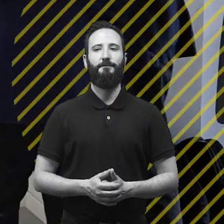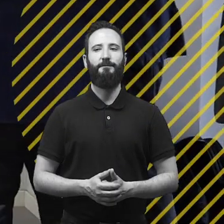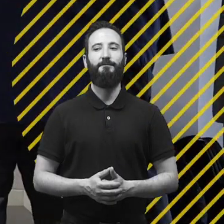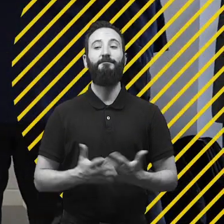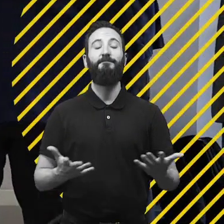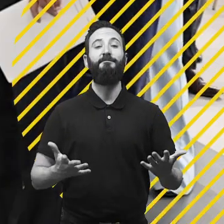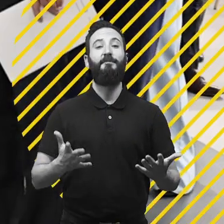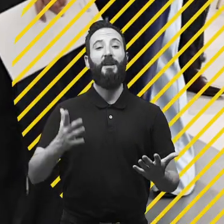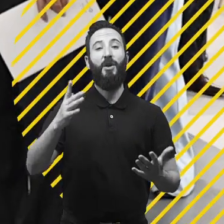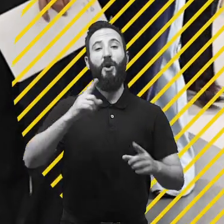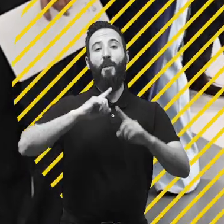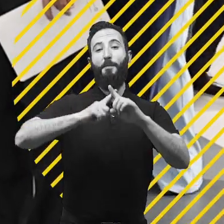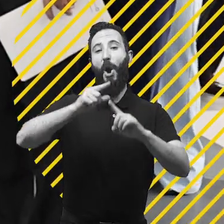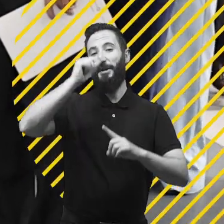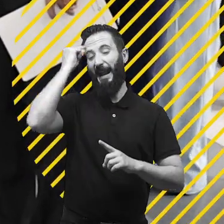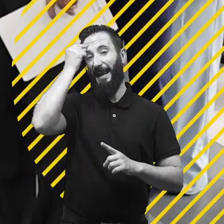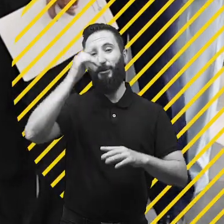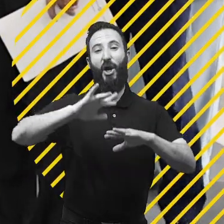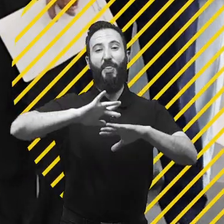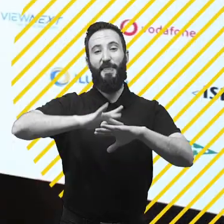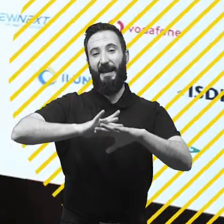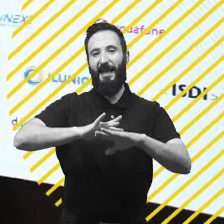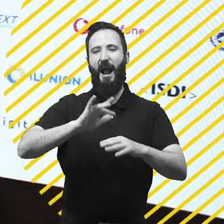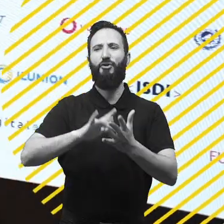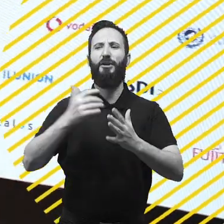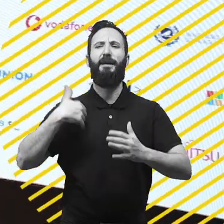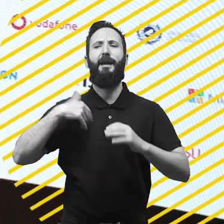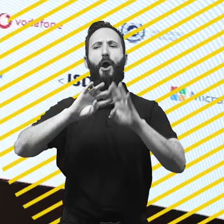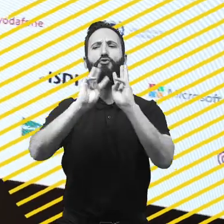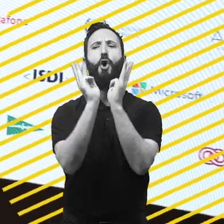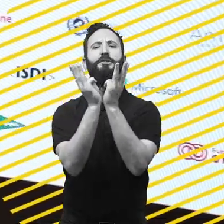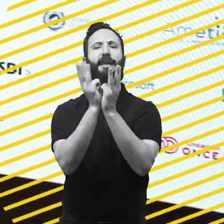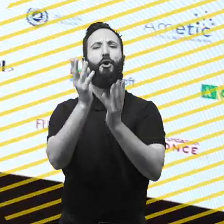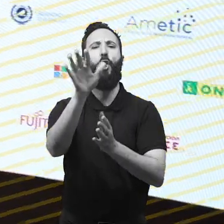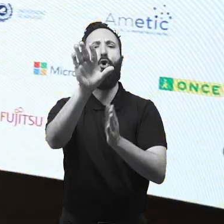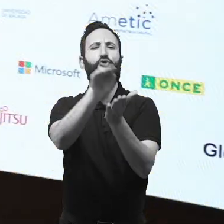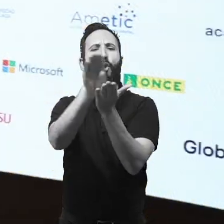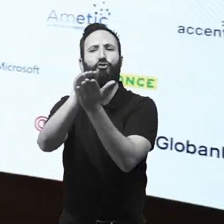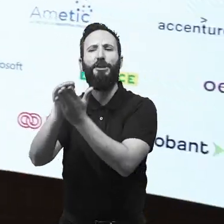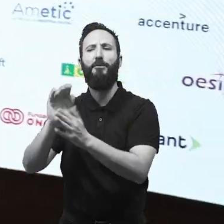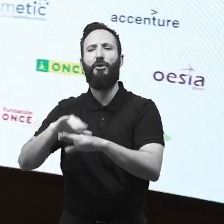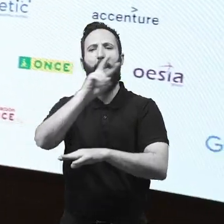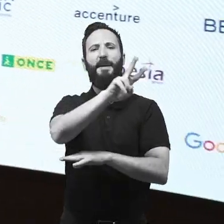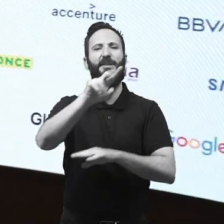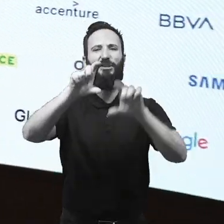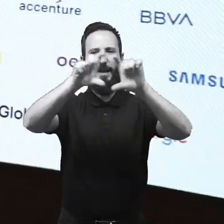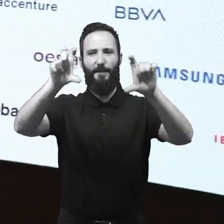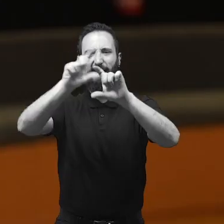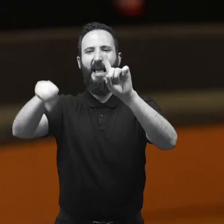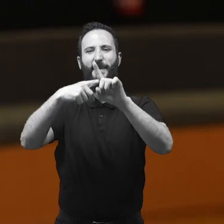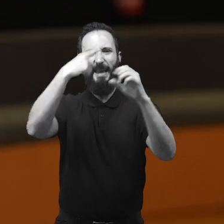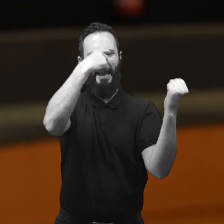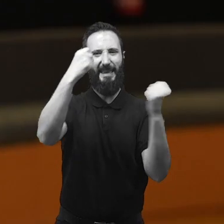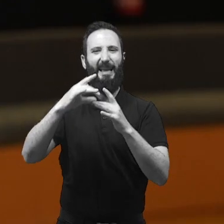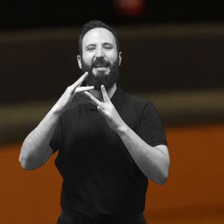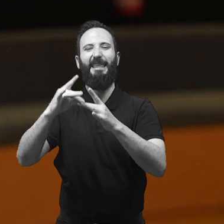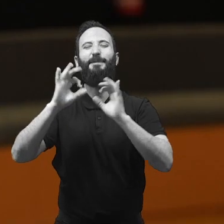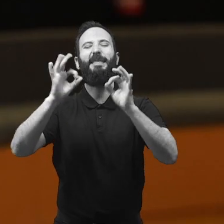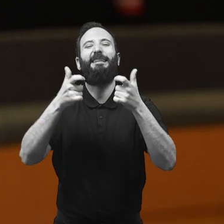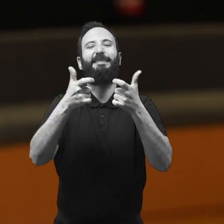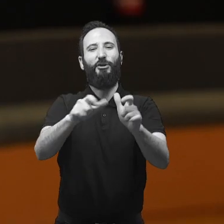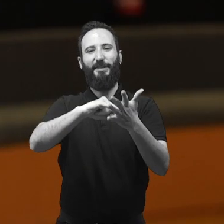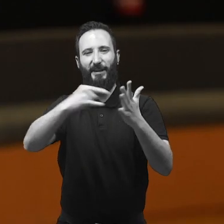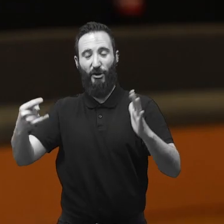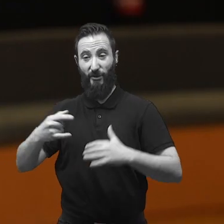Portalento Digital ha constituido un consejo consultivo con 22 empresas y entidades líderes en el sector tecnológico. Para nosotros es